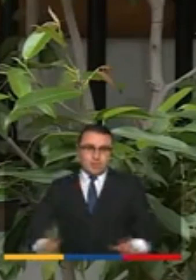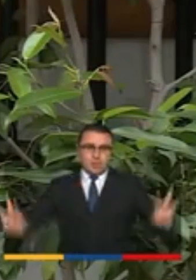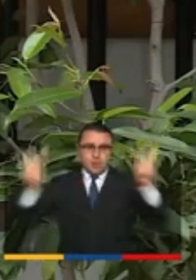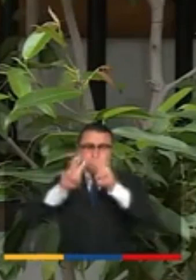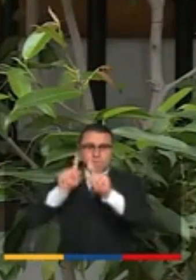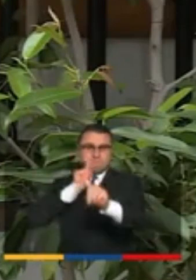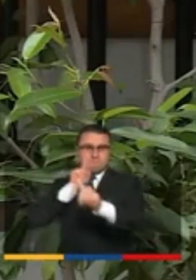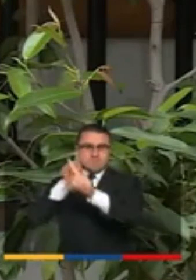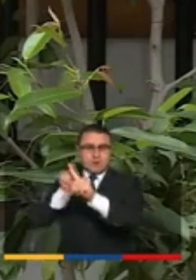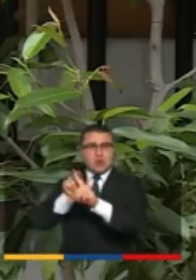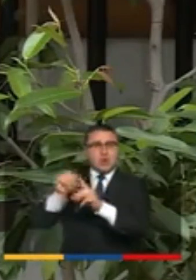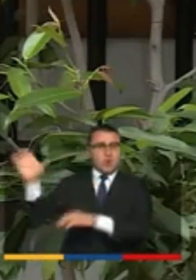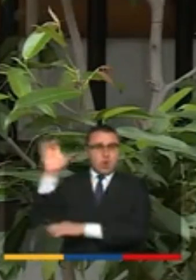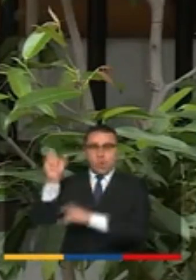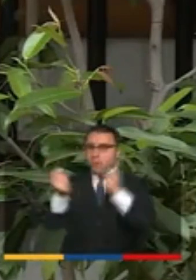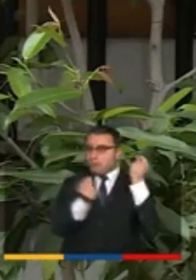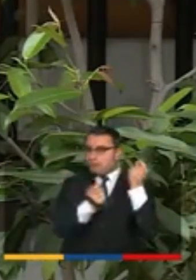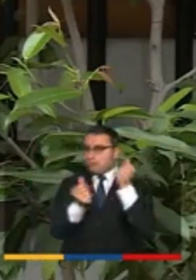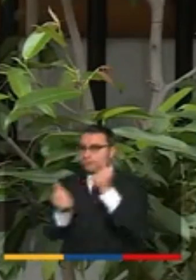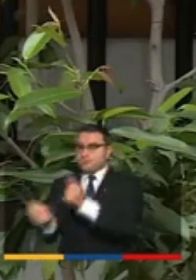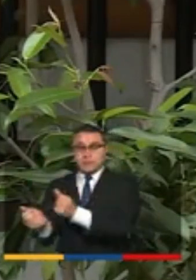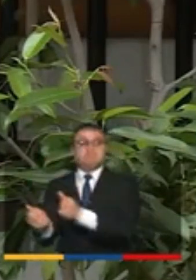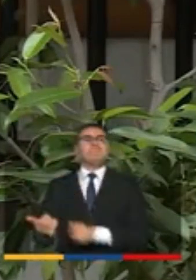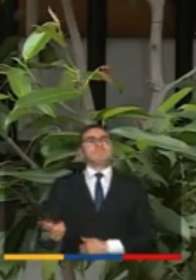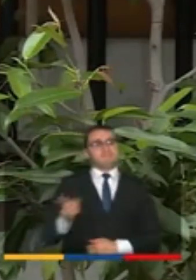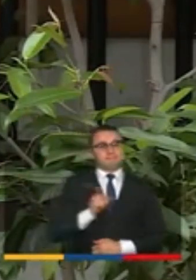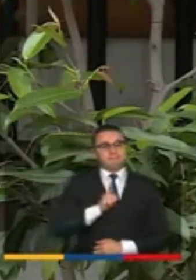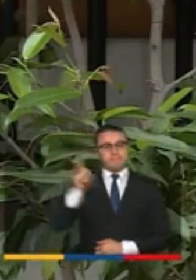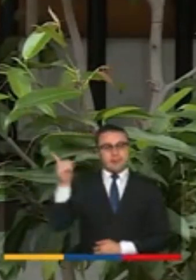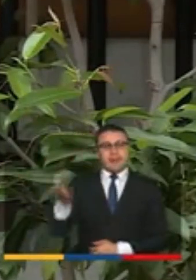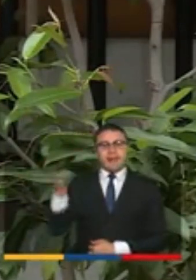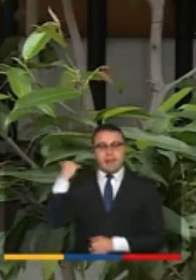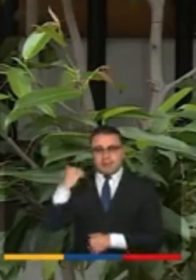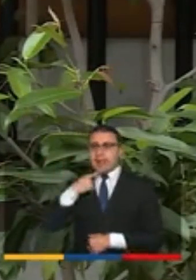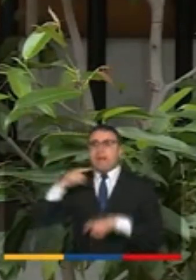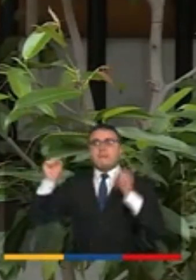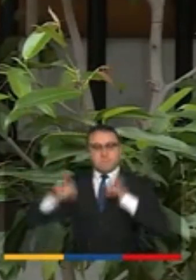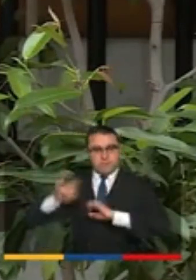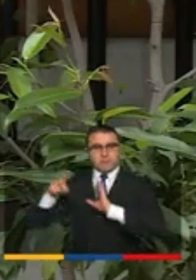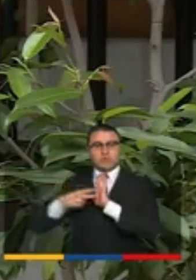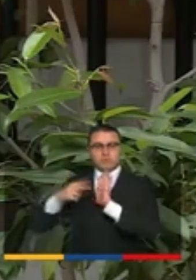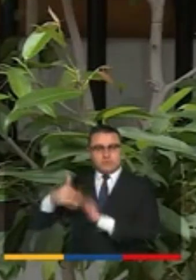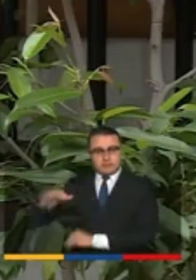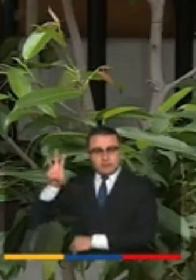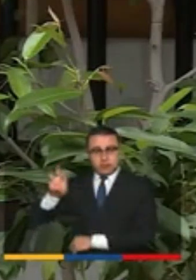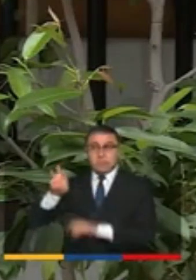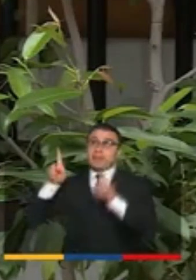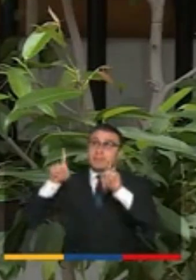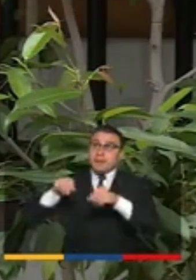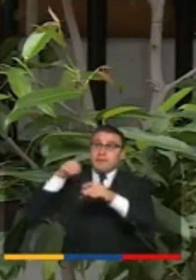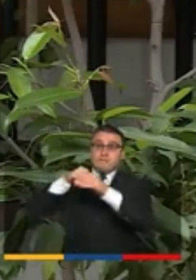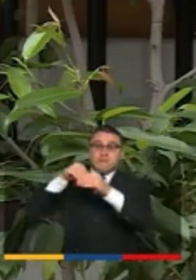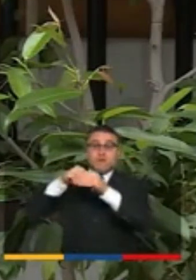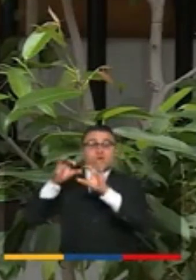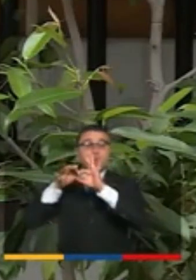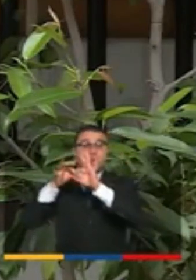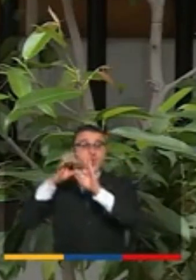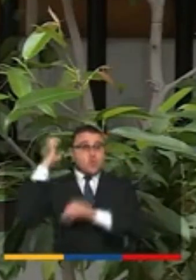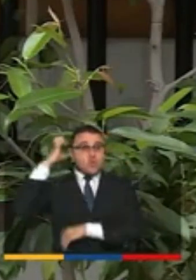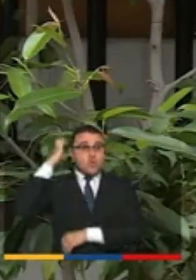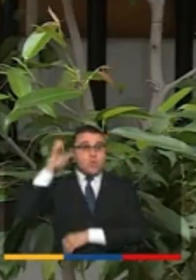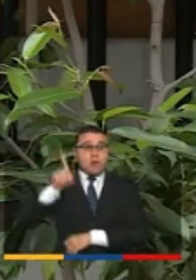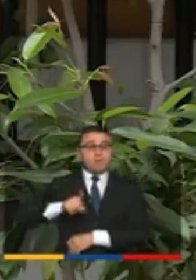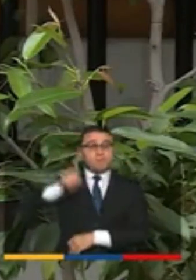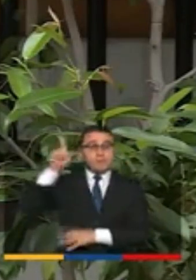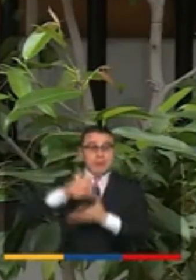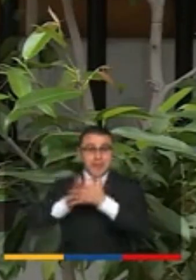Paz en Colombia desde la segunda fase aprobada en 2018, en el Fondo de la Unión Europea de la Paz en Colombia